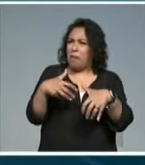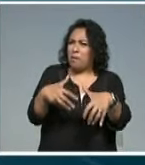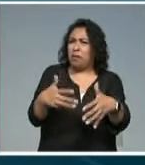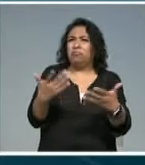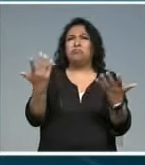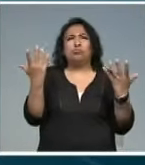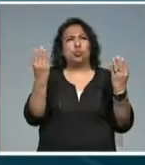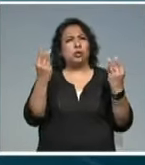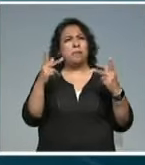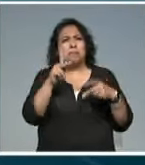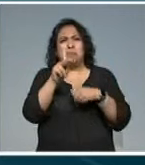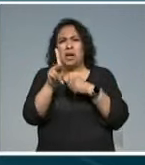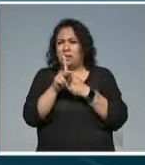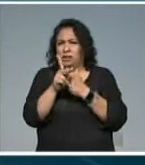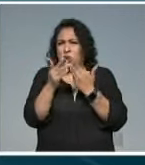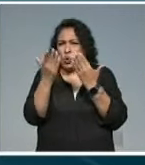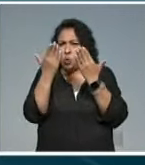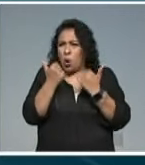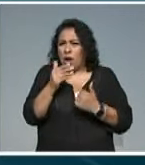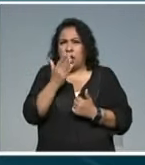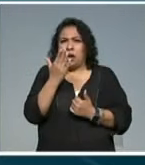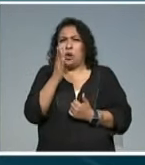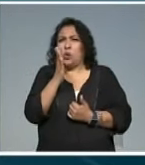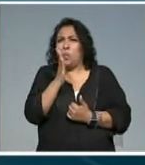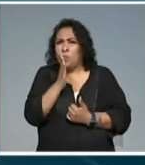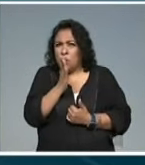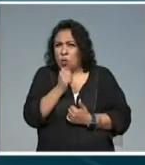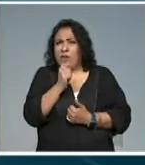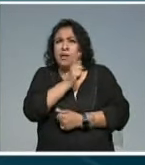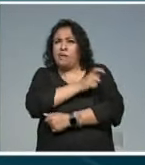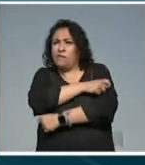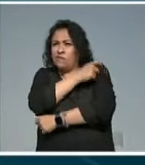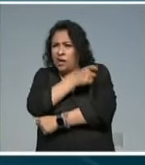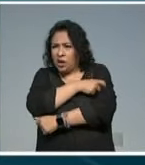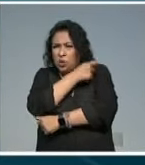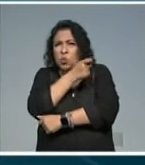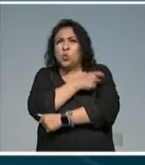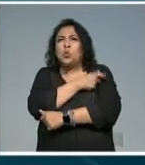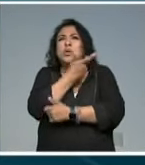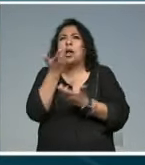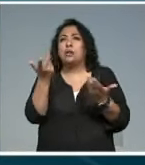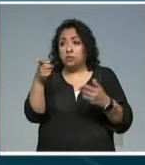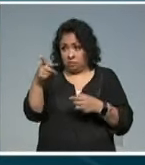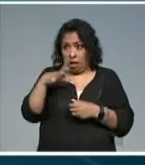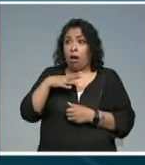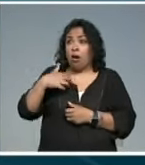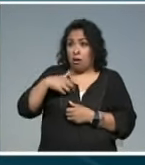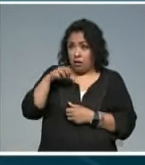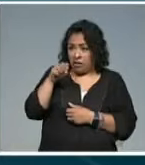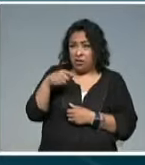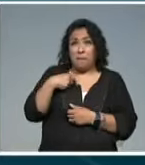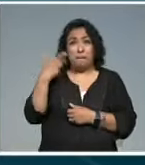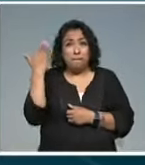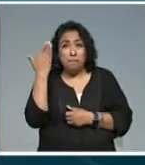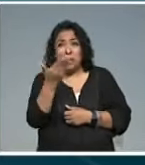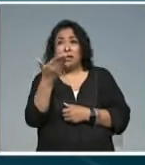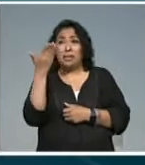en muchos países que no tienen la posibilidad de tener las vacunas como sí se tienen en Canadá, se está